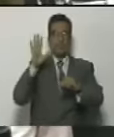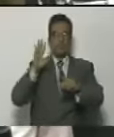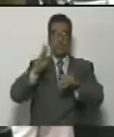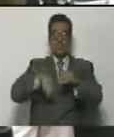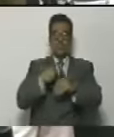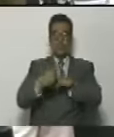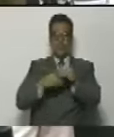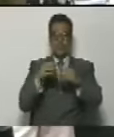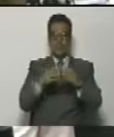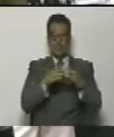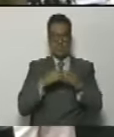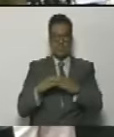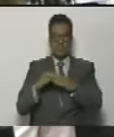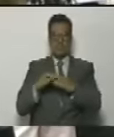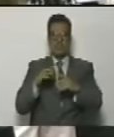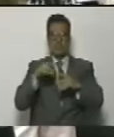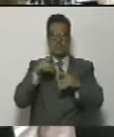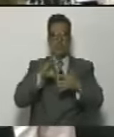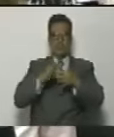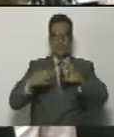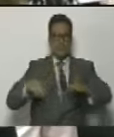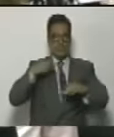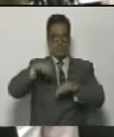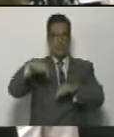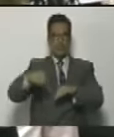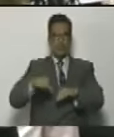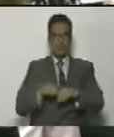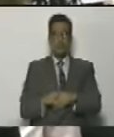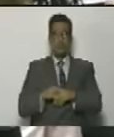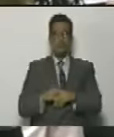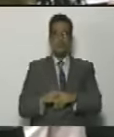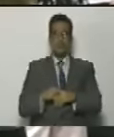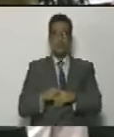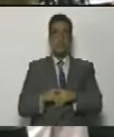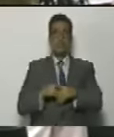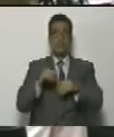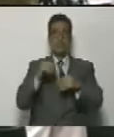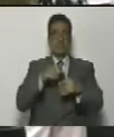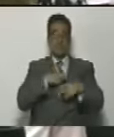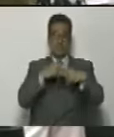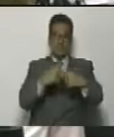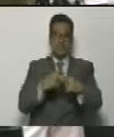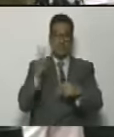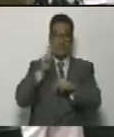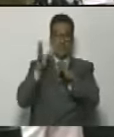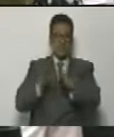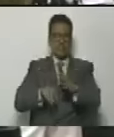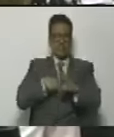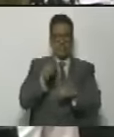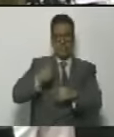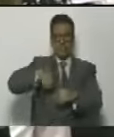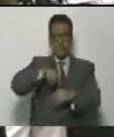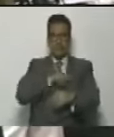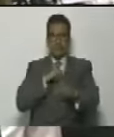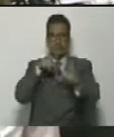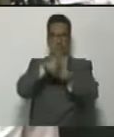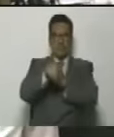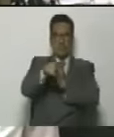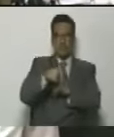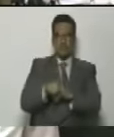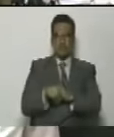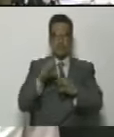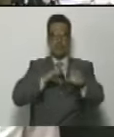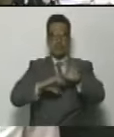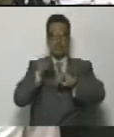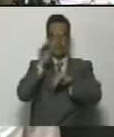podamos organizar una gran red nacional de influencers para que desde los valores venezolanos podamos nosotros influenciar a las